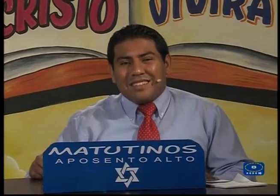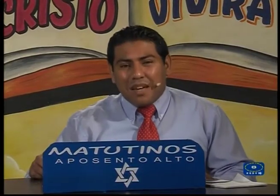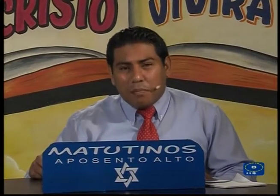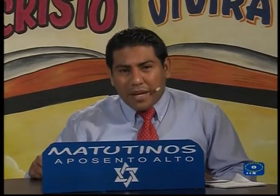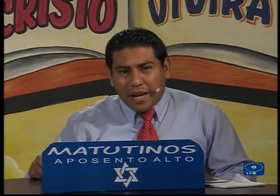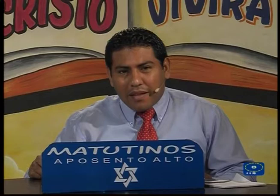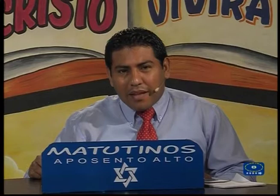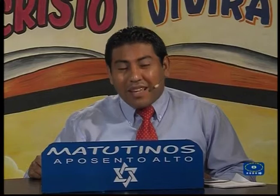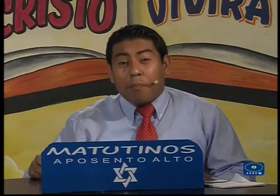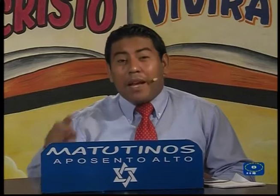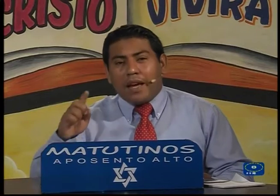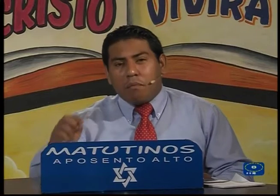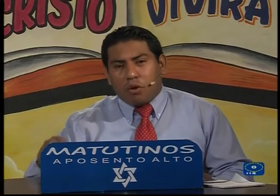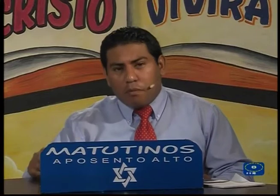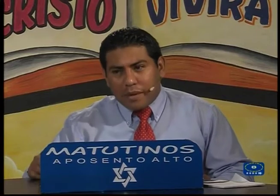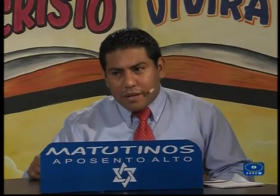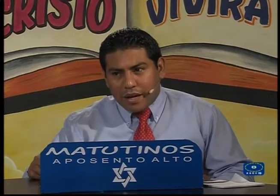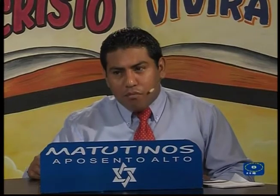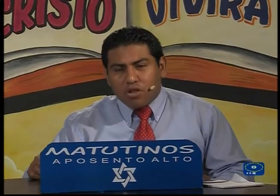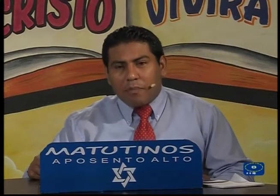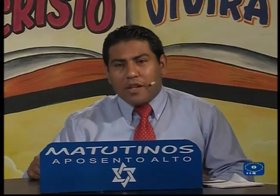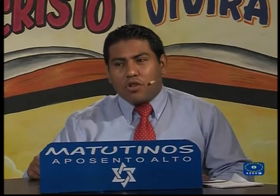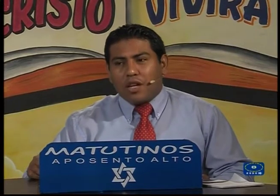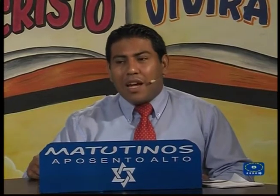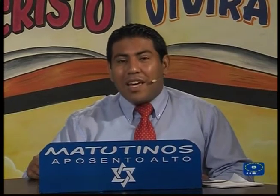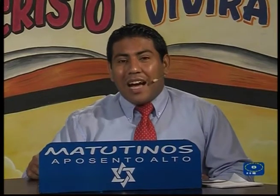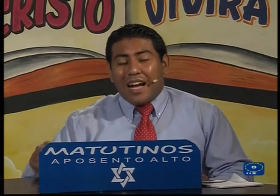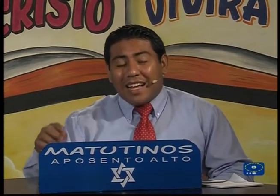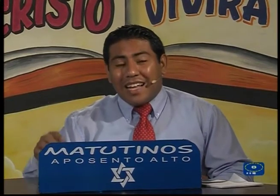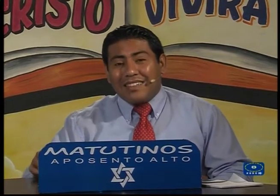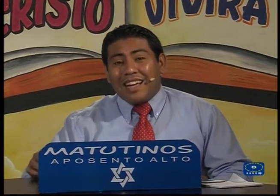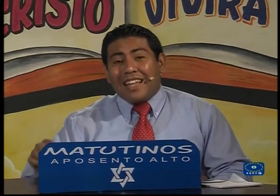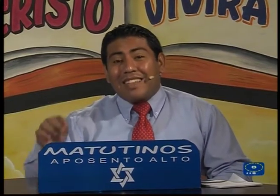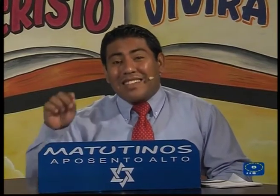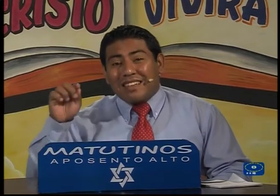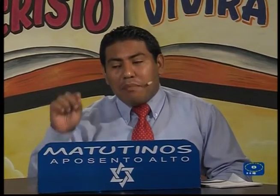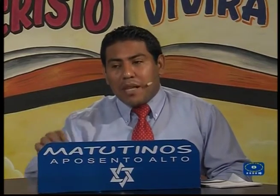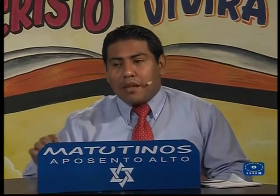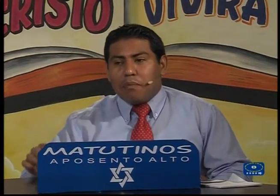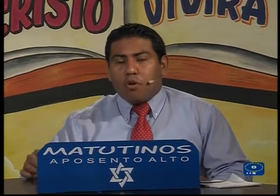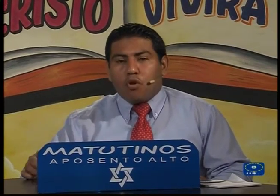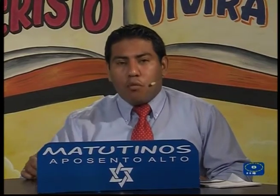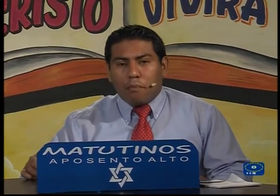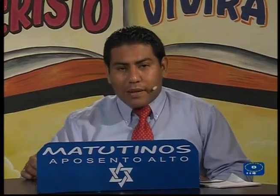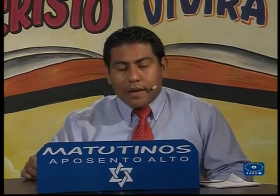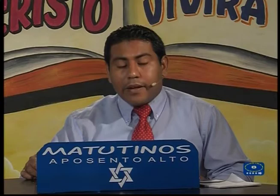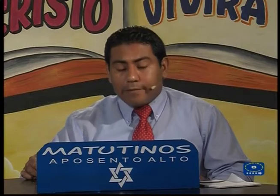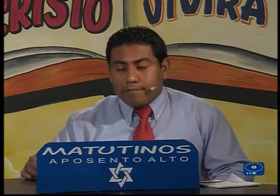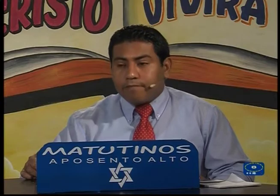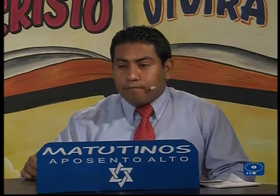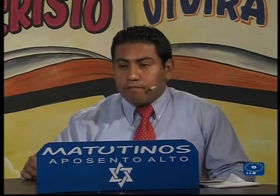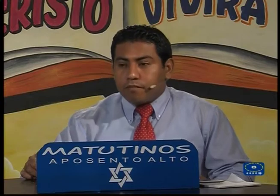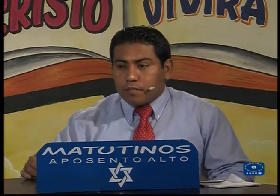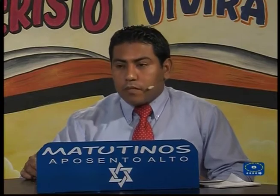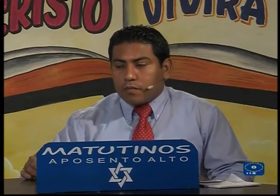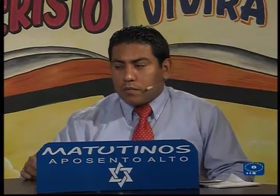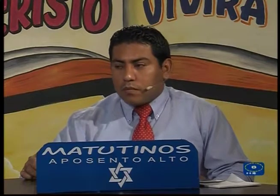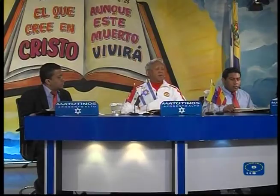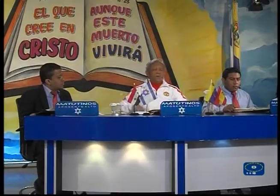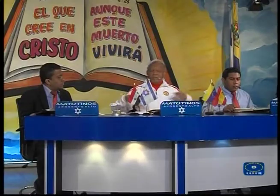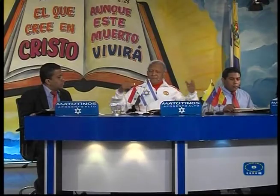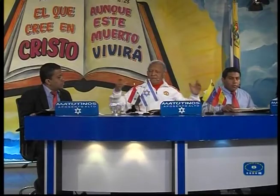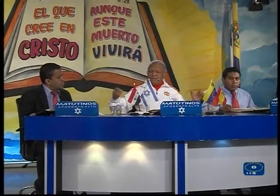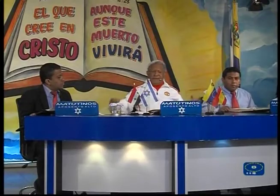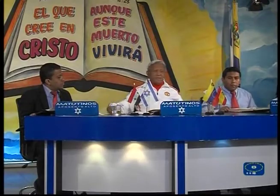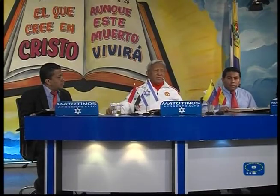gente desesperada, hasta pelean por un pasaje. Muchas personas casi hasta se matan por un pasaje. Toda